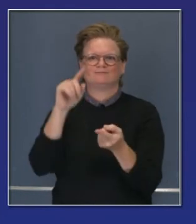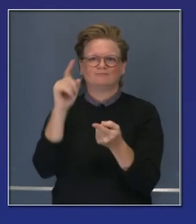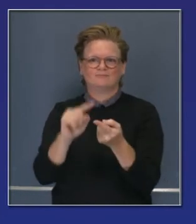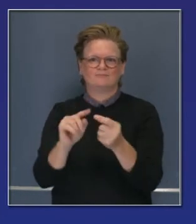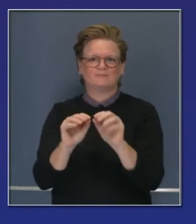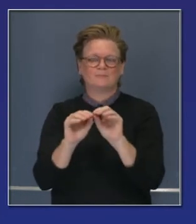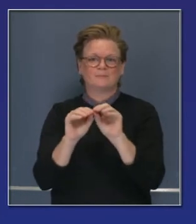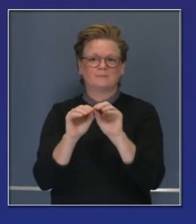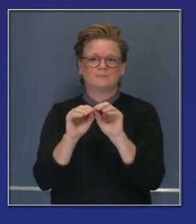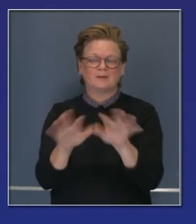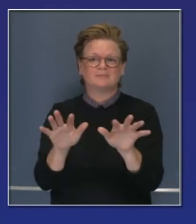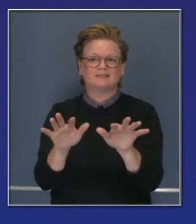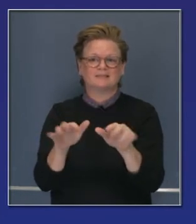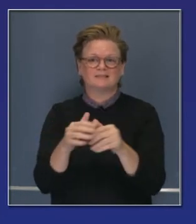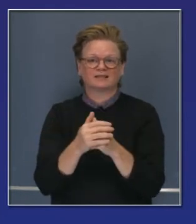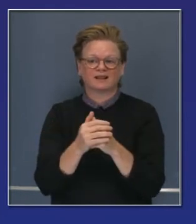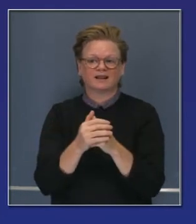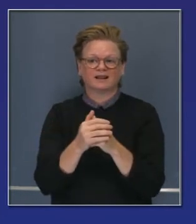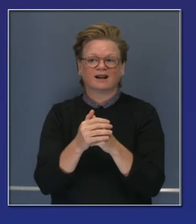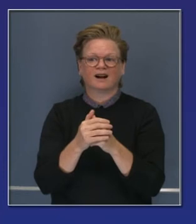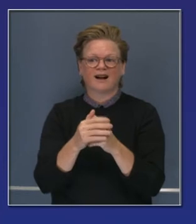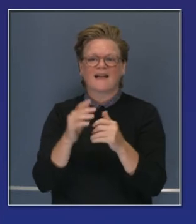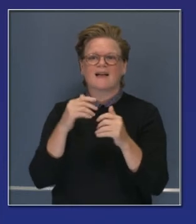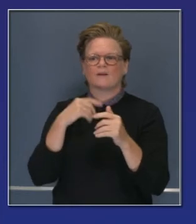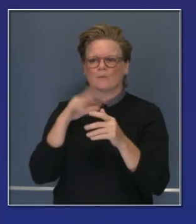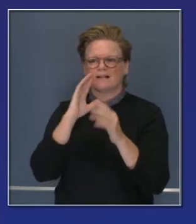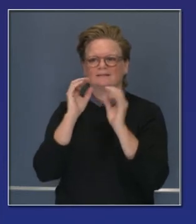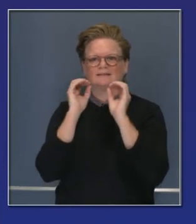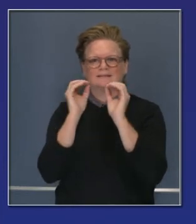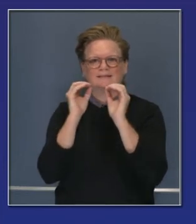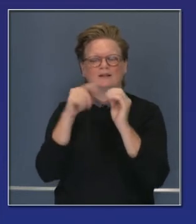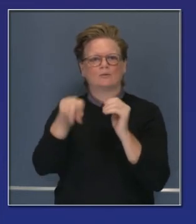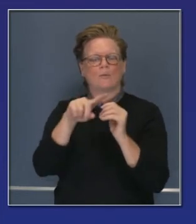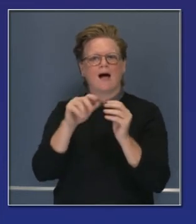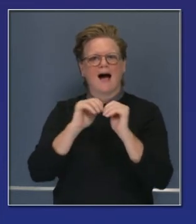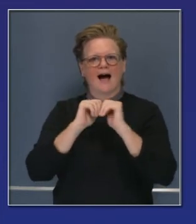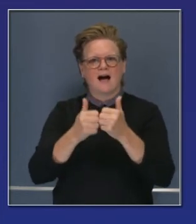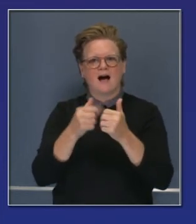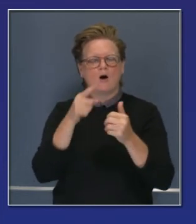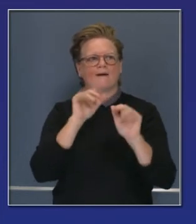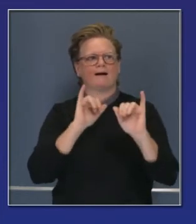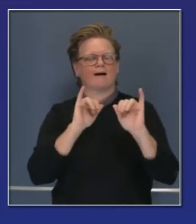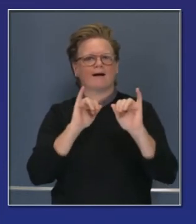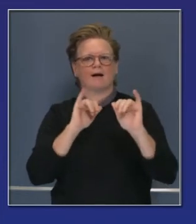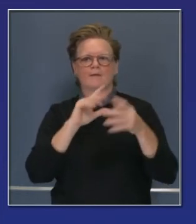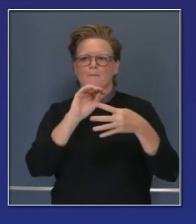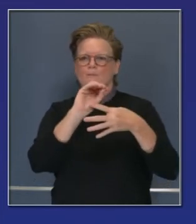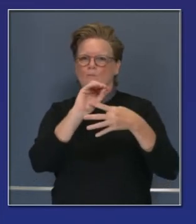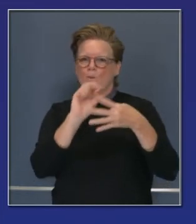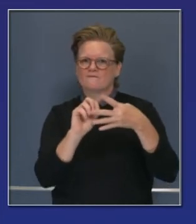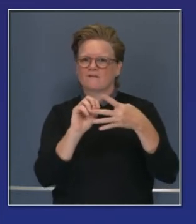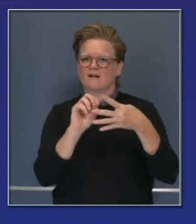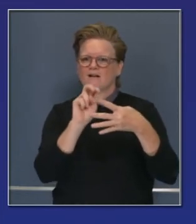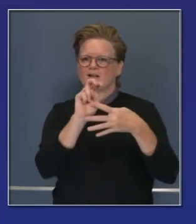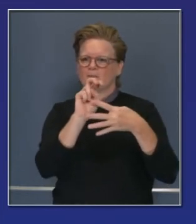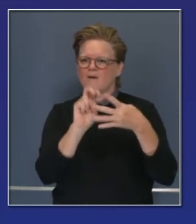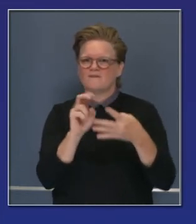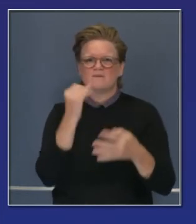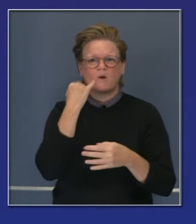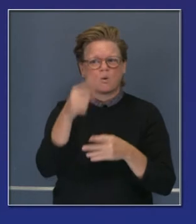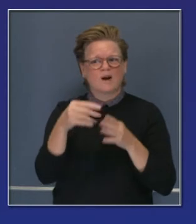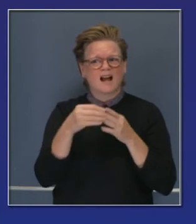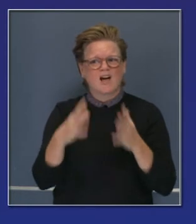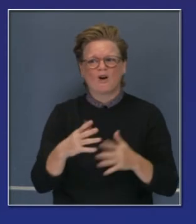casos. Son las dos mediciones que pueden mover su condado al frente o retrocederlo. Así que nos incumbe a